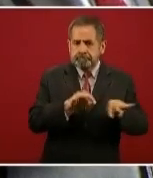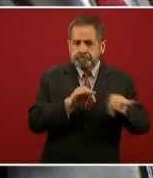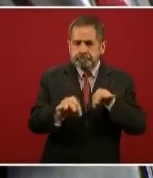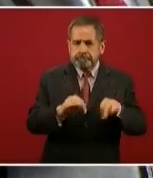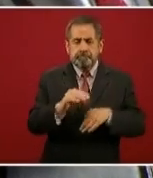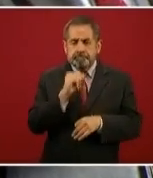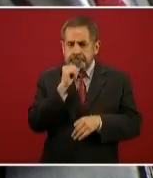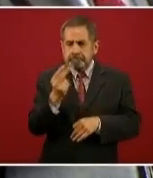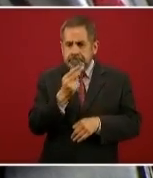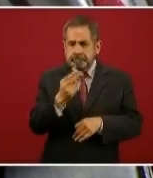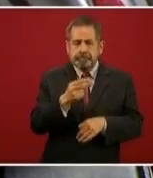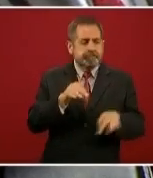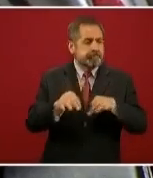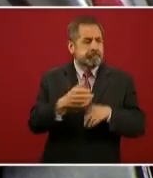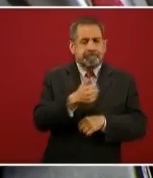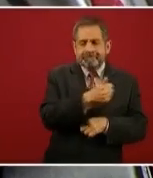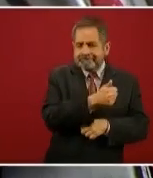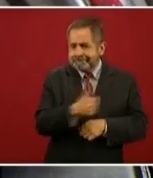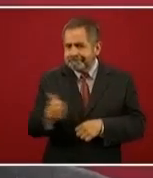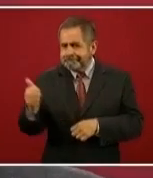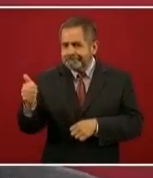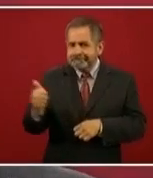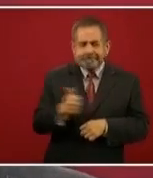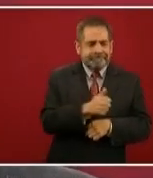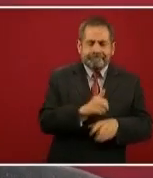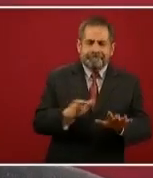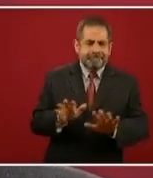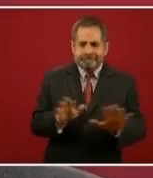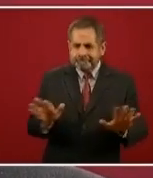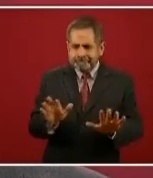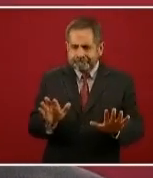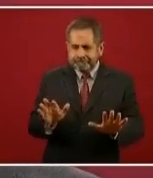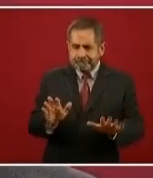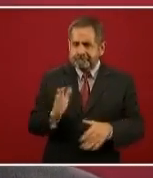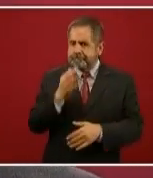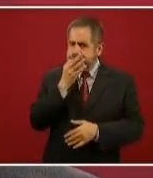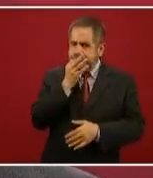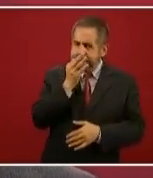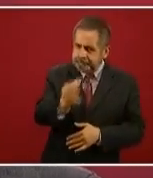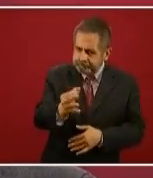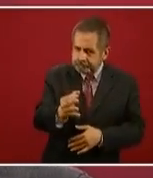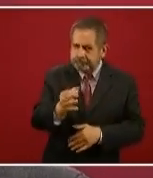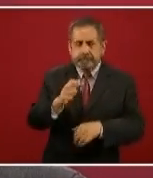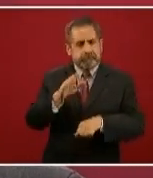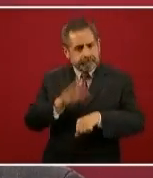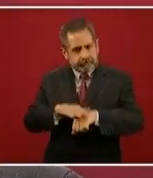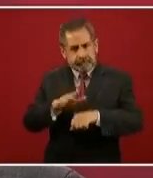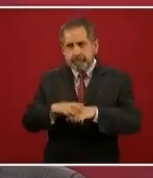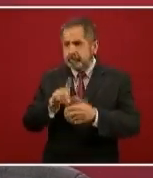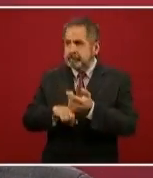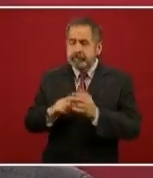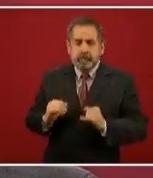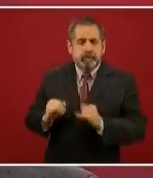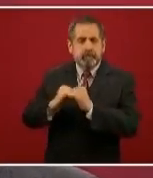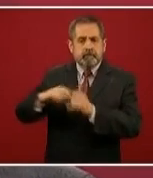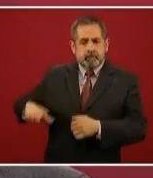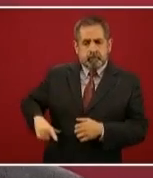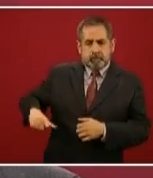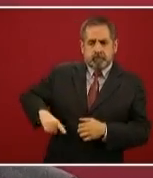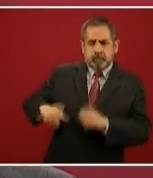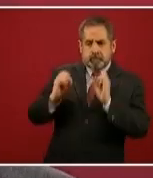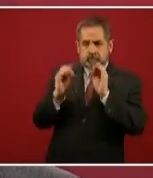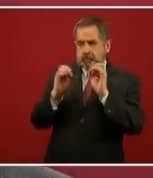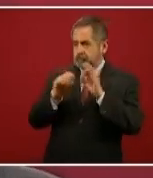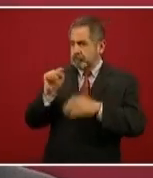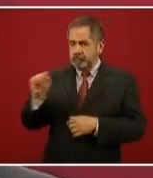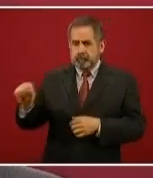la movilización o reunión de personas, se ha solicitado que todas las organizaciones, dependencias y entidades pongan